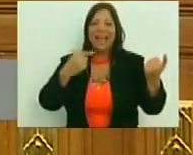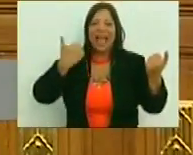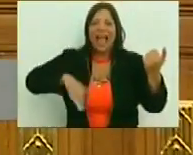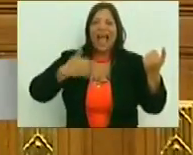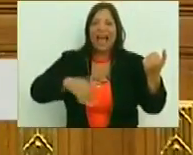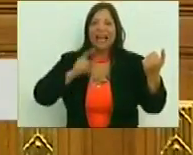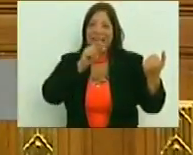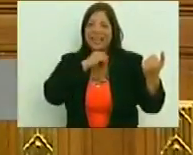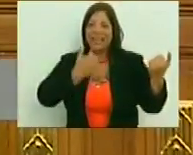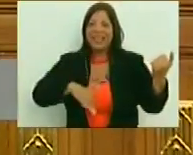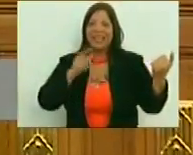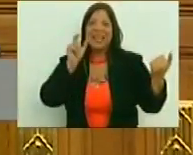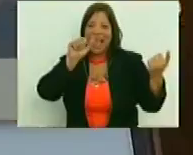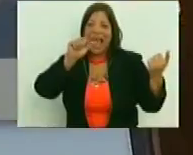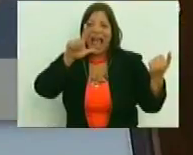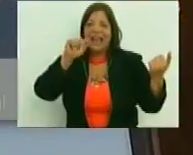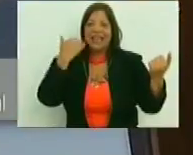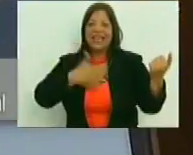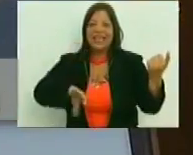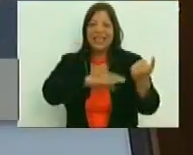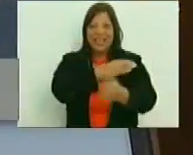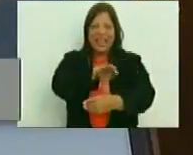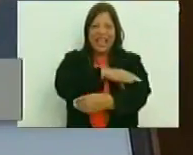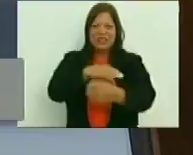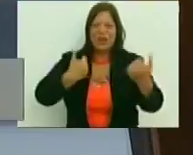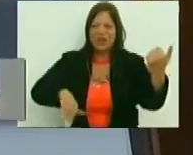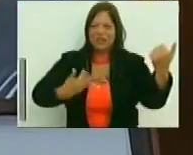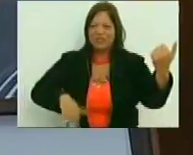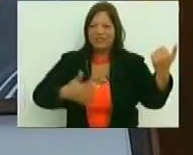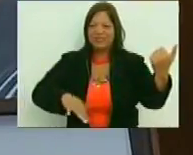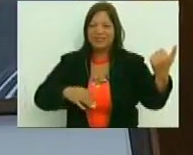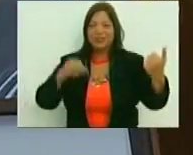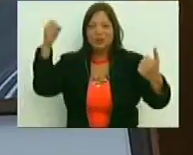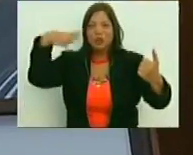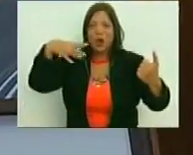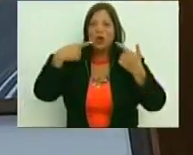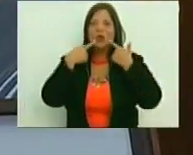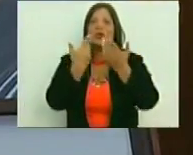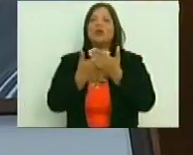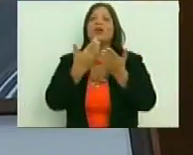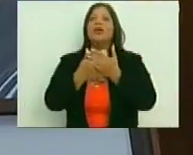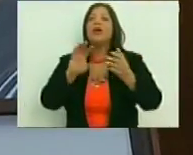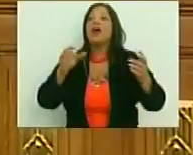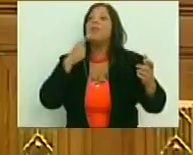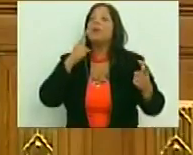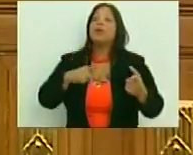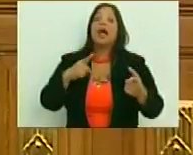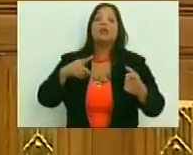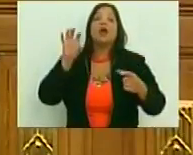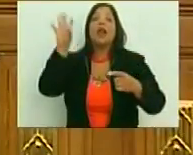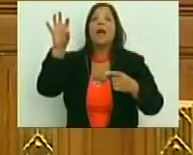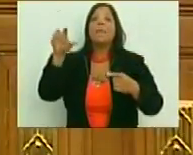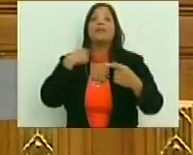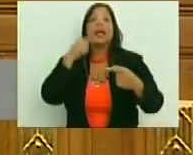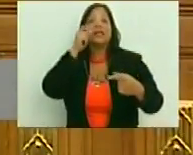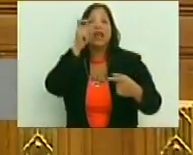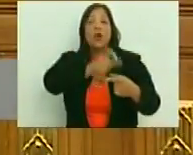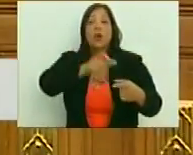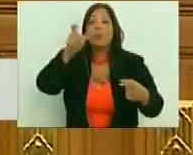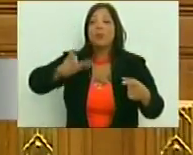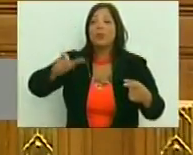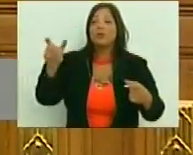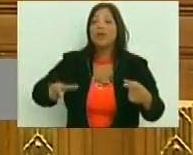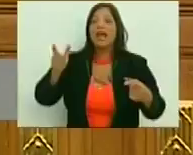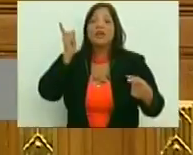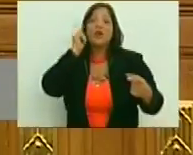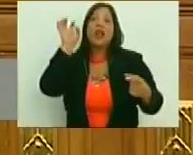Y Alí decía, en su canción, Sol, la patria es el hombre, muchacho, la patria es el